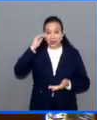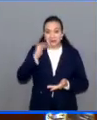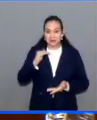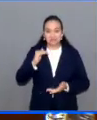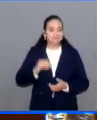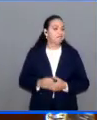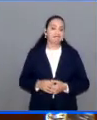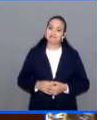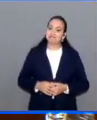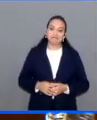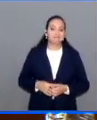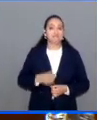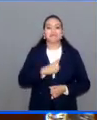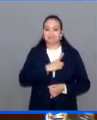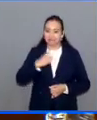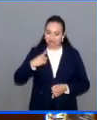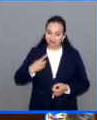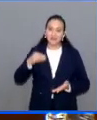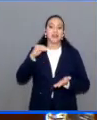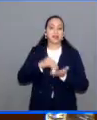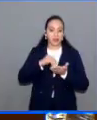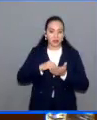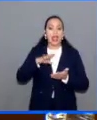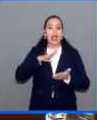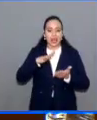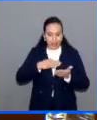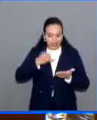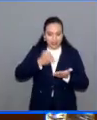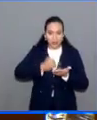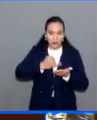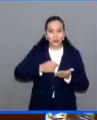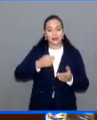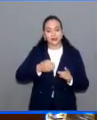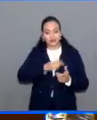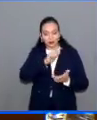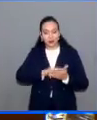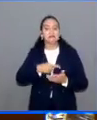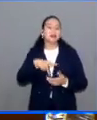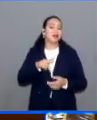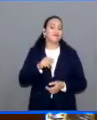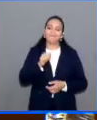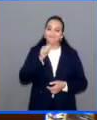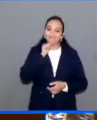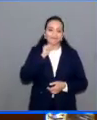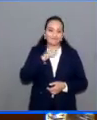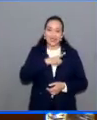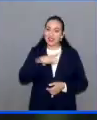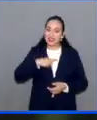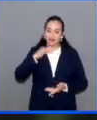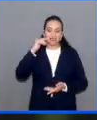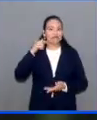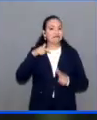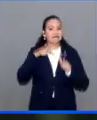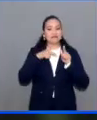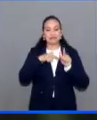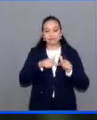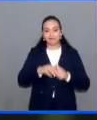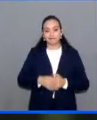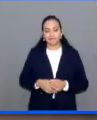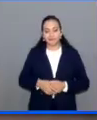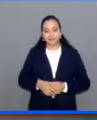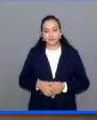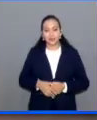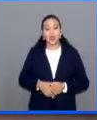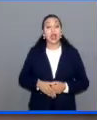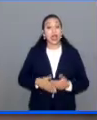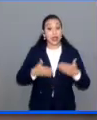una miscelánea fiscal. Entonces, ese es como el mensaje principal que les queremos dejar. En cuanto a los llamados